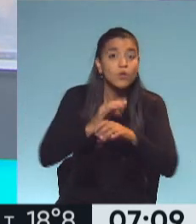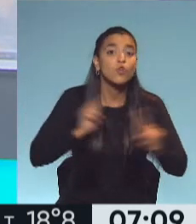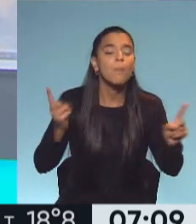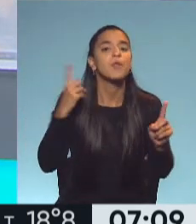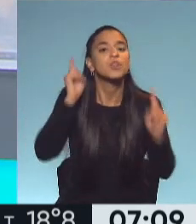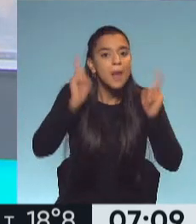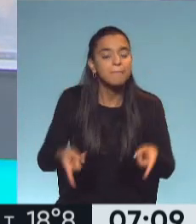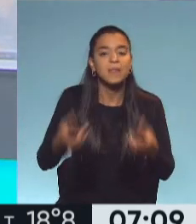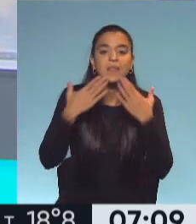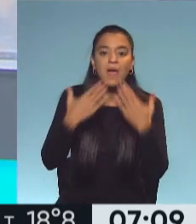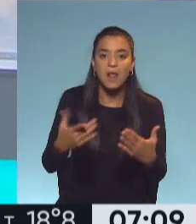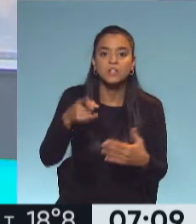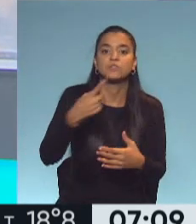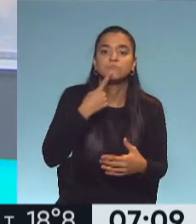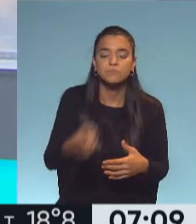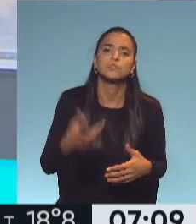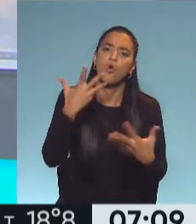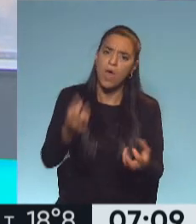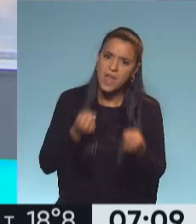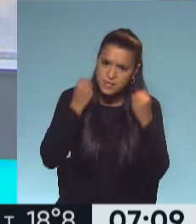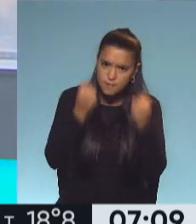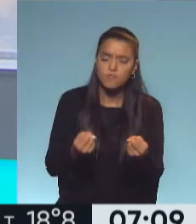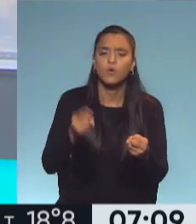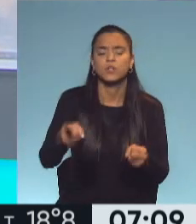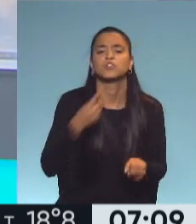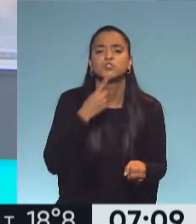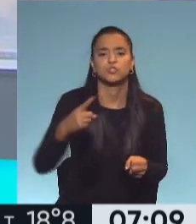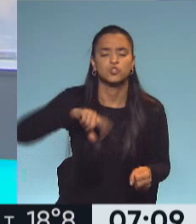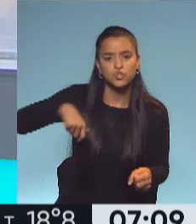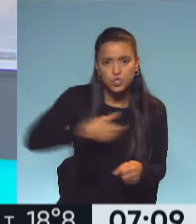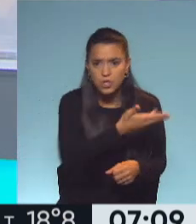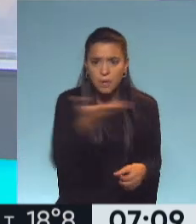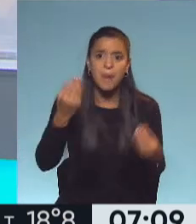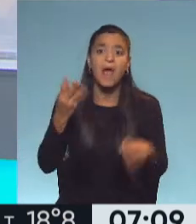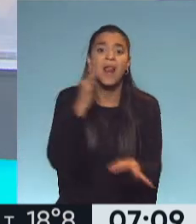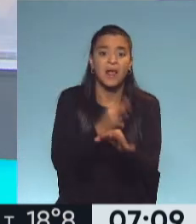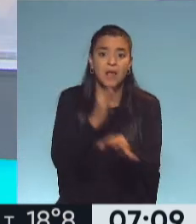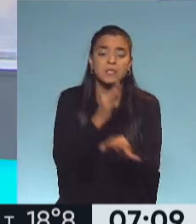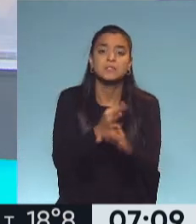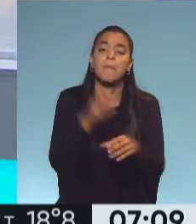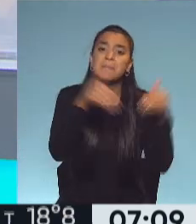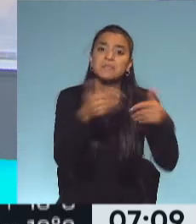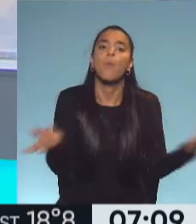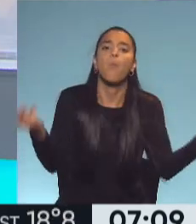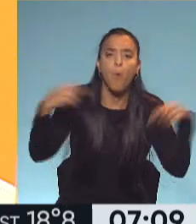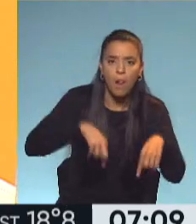tiempo agradeció lo que calificó como el esfuerzo de la sociedad para que las clases vuelvan a la